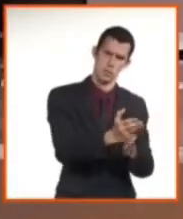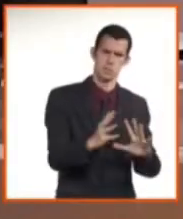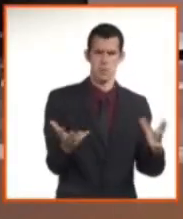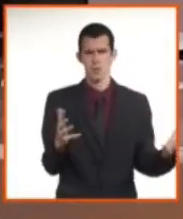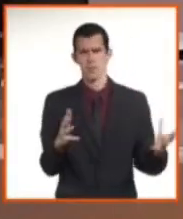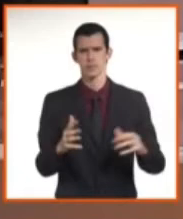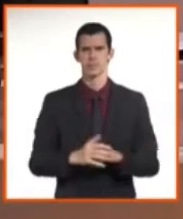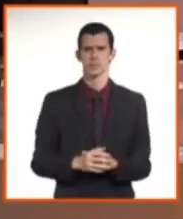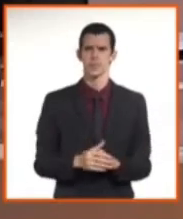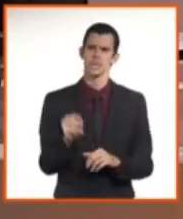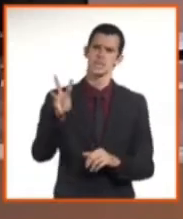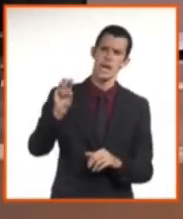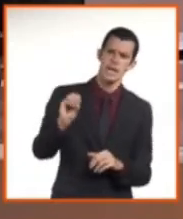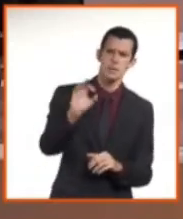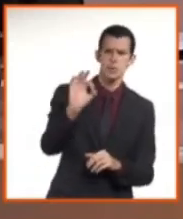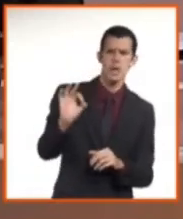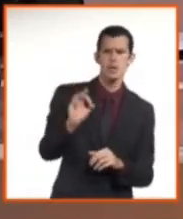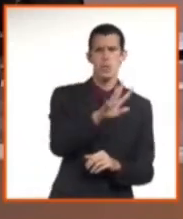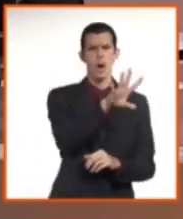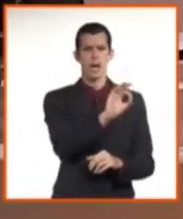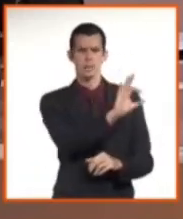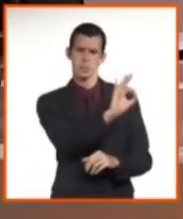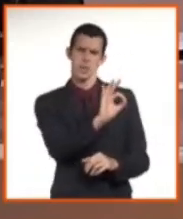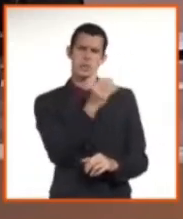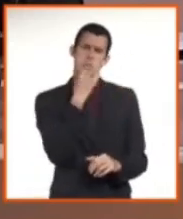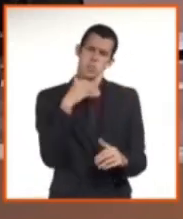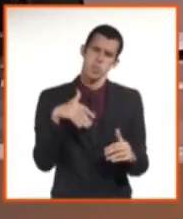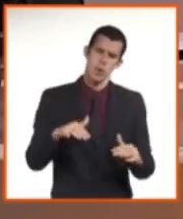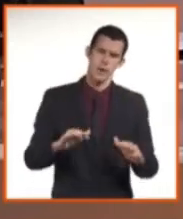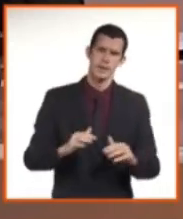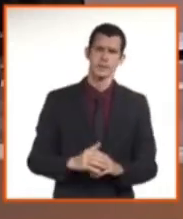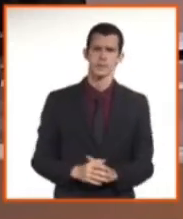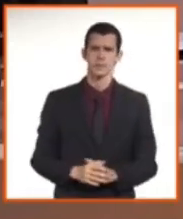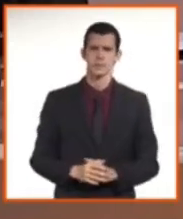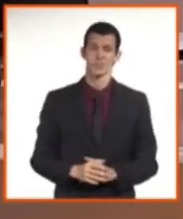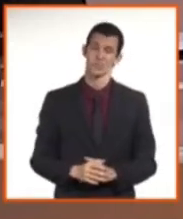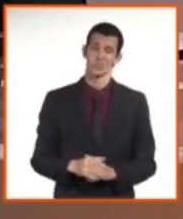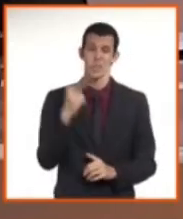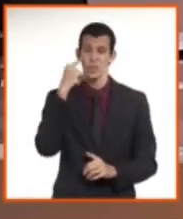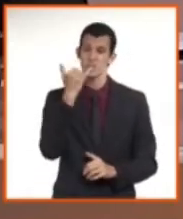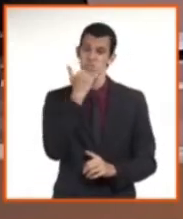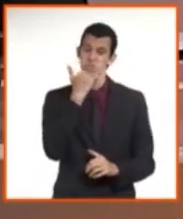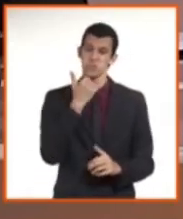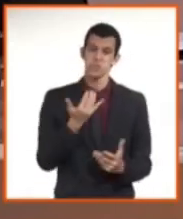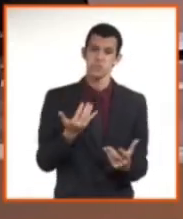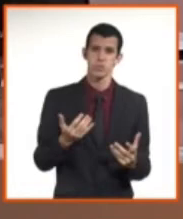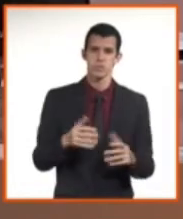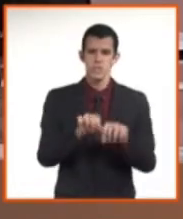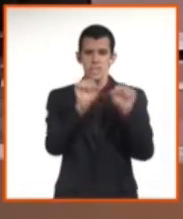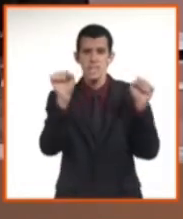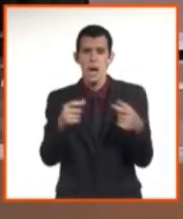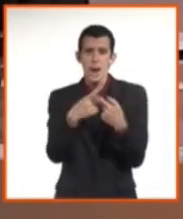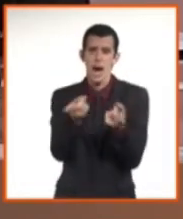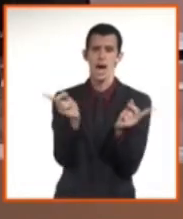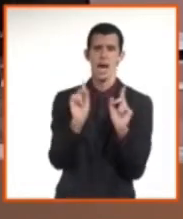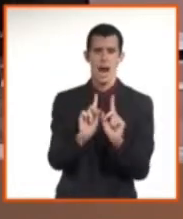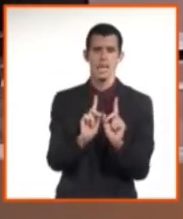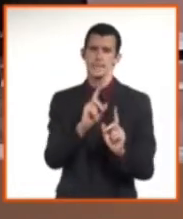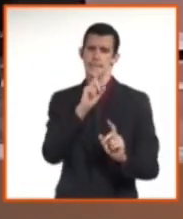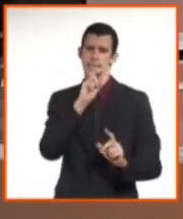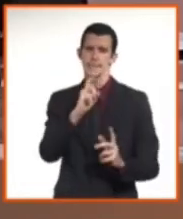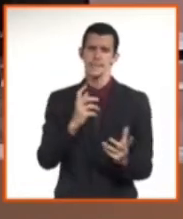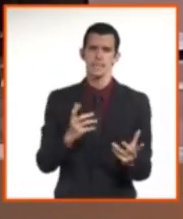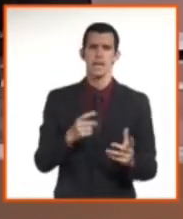40% de posibilidades. Eso sin duda afecta muchísimo al sistema. ¿Qué posibilidades hay de recuperación?